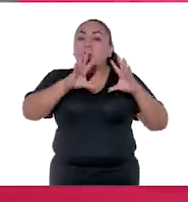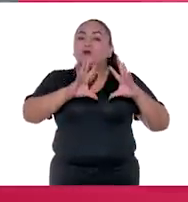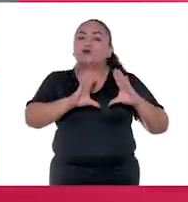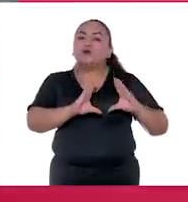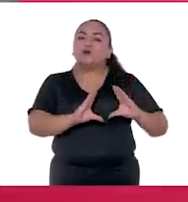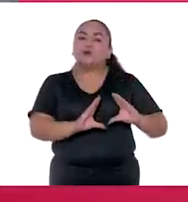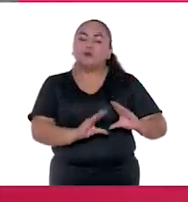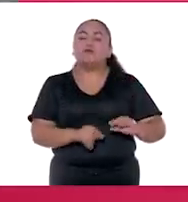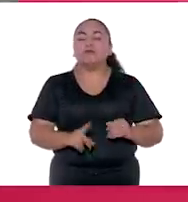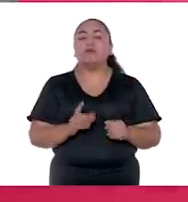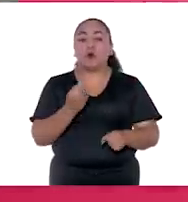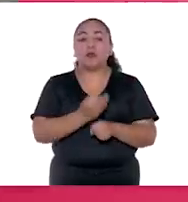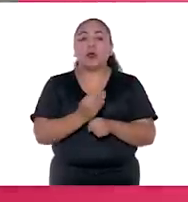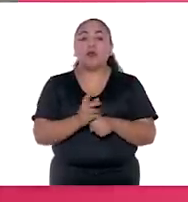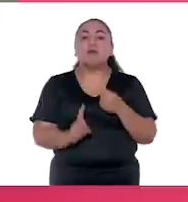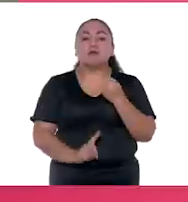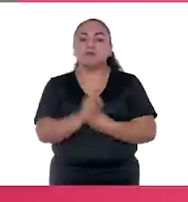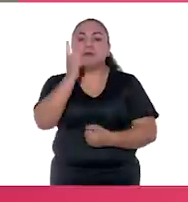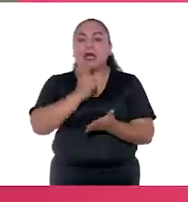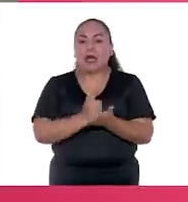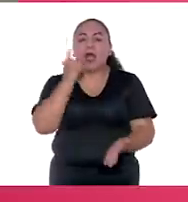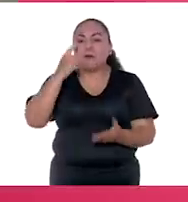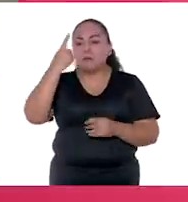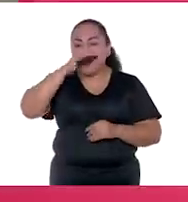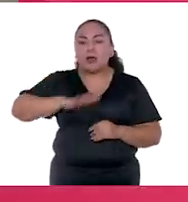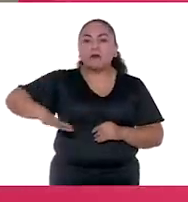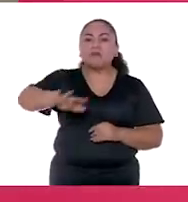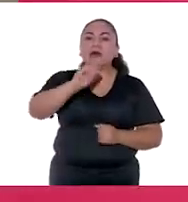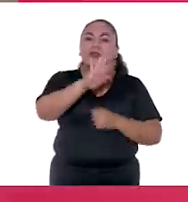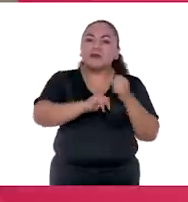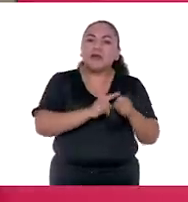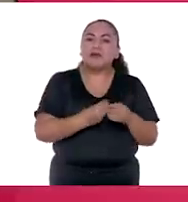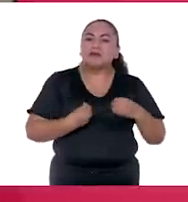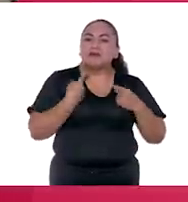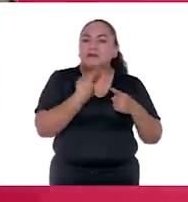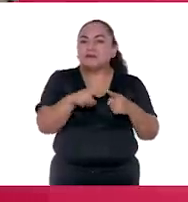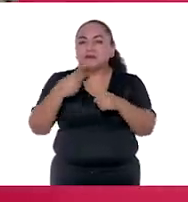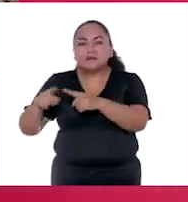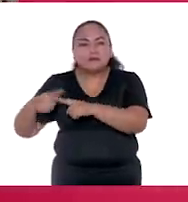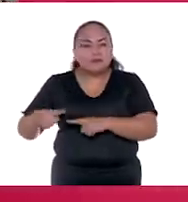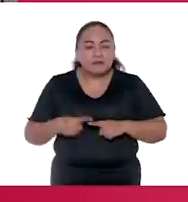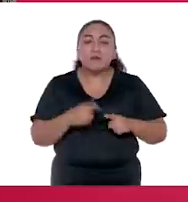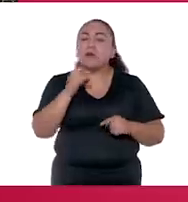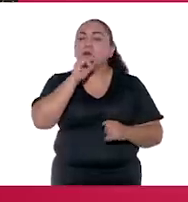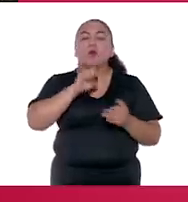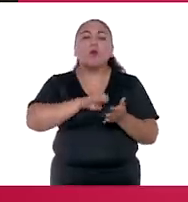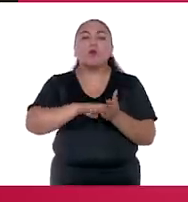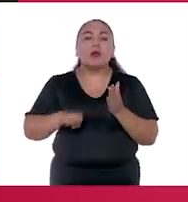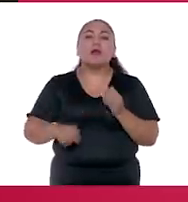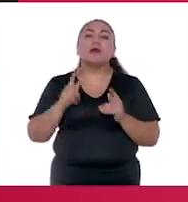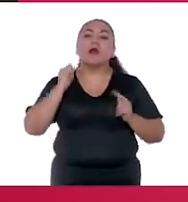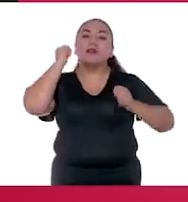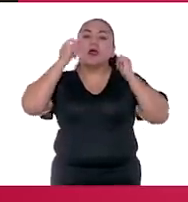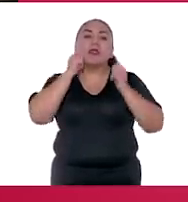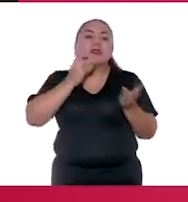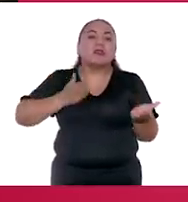Es una amenaza latente para el equilibrio ecológico, además de otros problemas emergentes como el turismo no